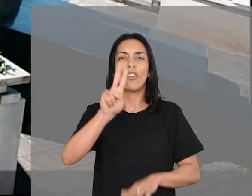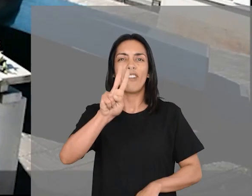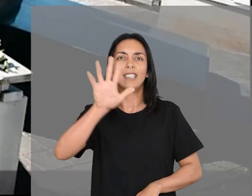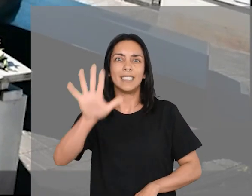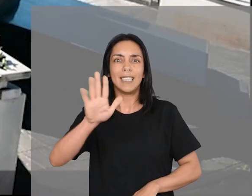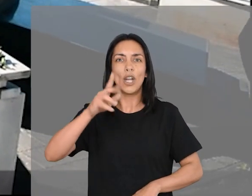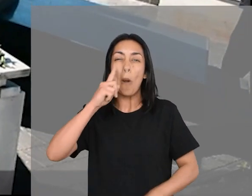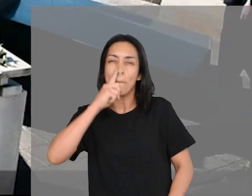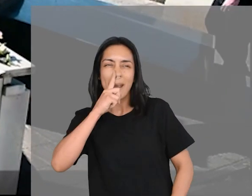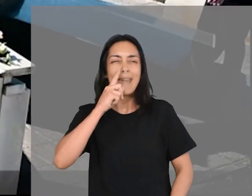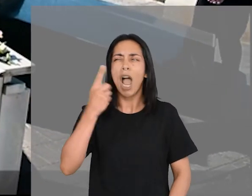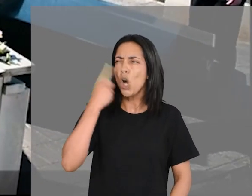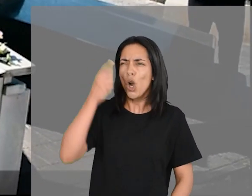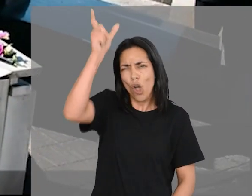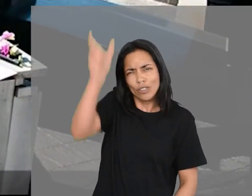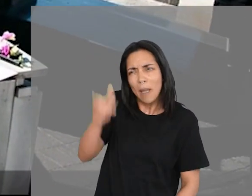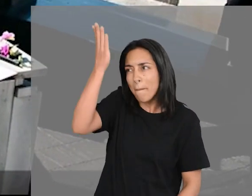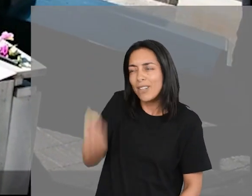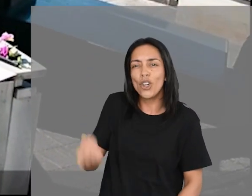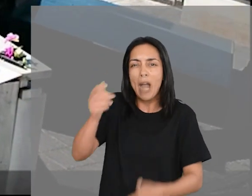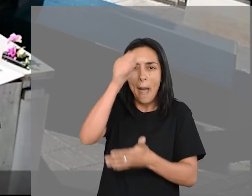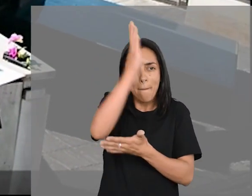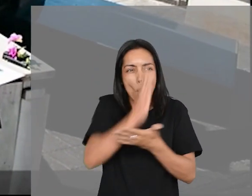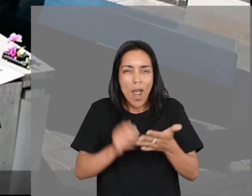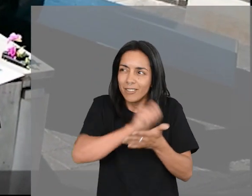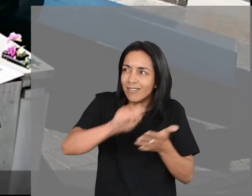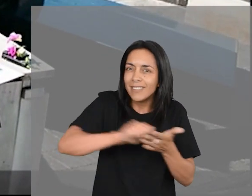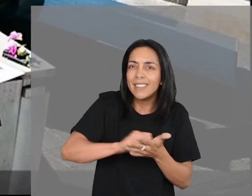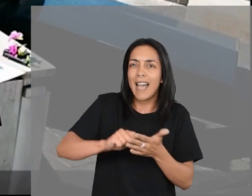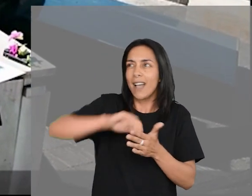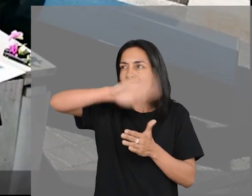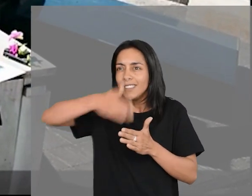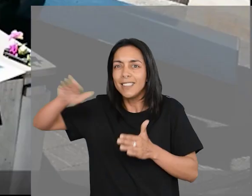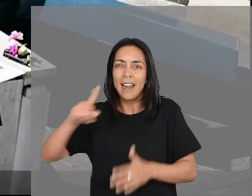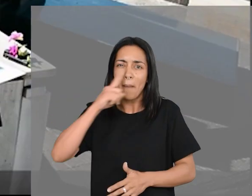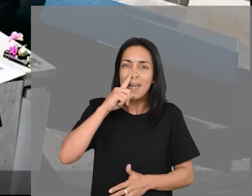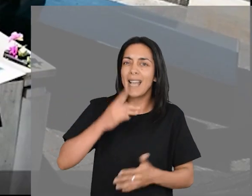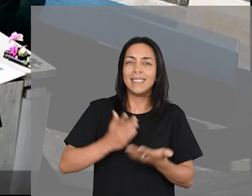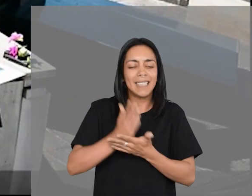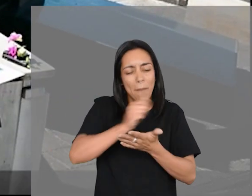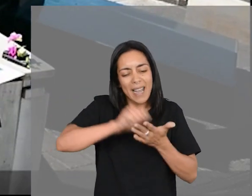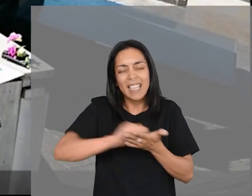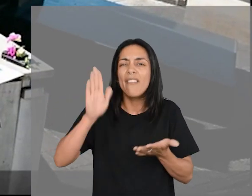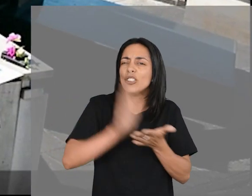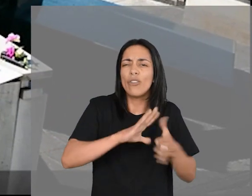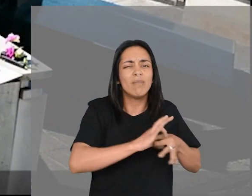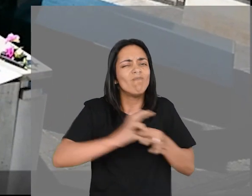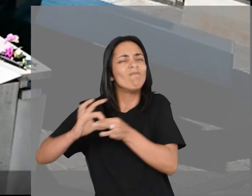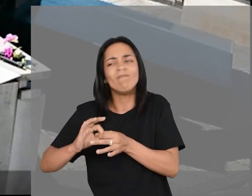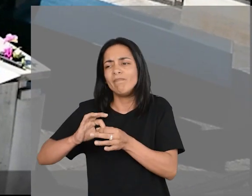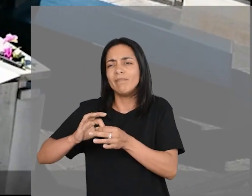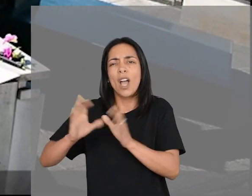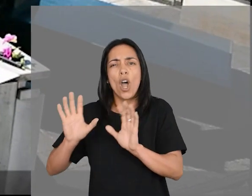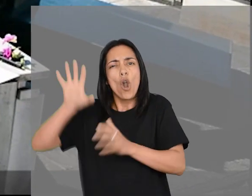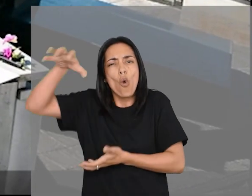como el poeta de las sierras, ya que su obra dedicada casi entera a la tierra donde nació. Gran parte de sus poemas